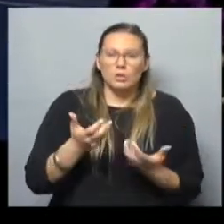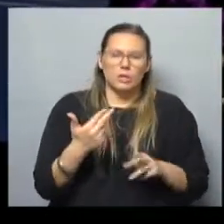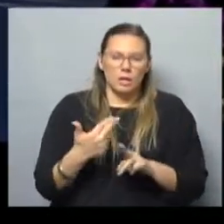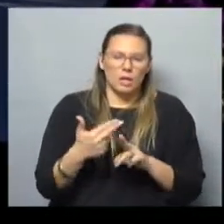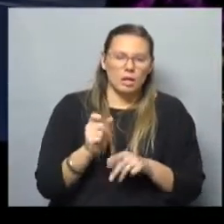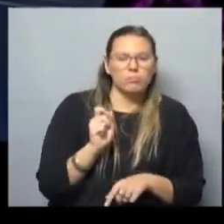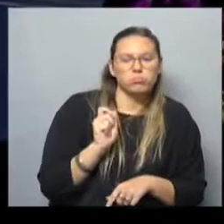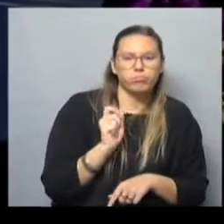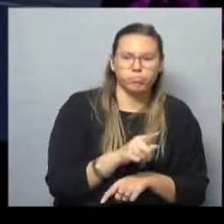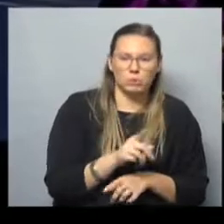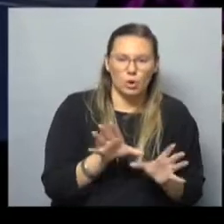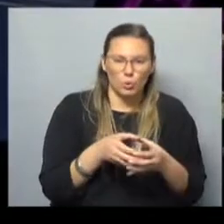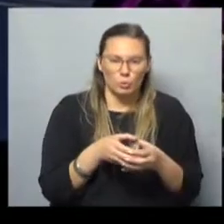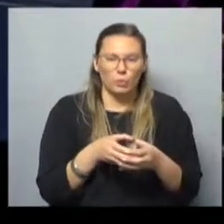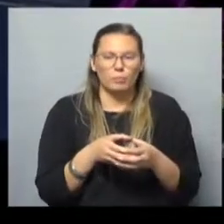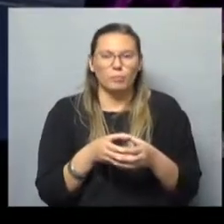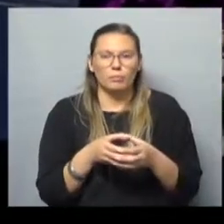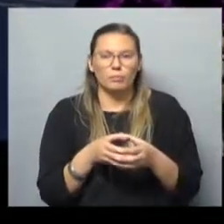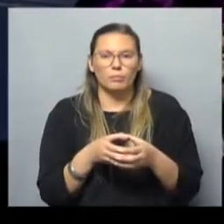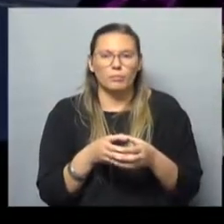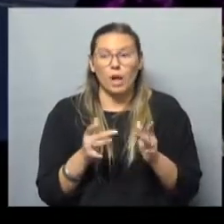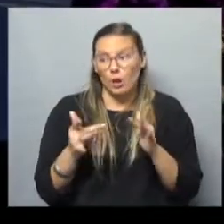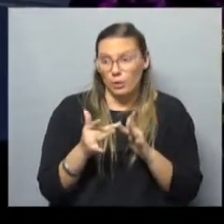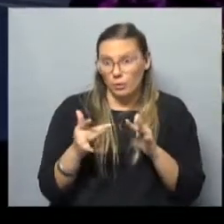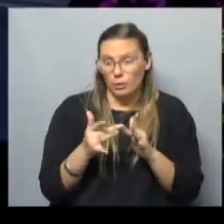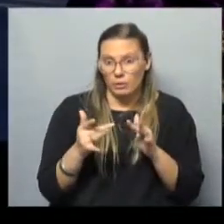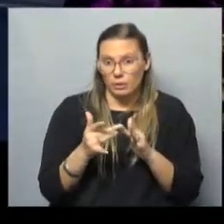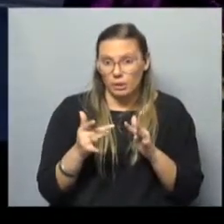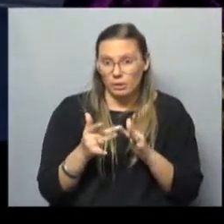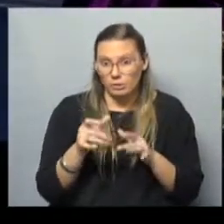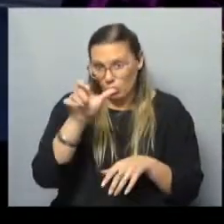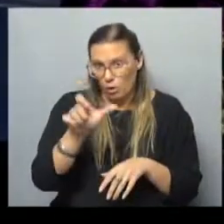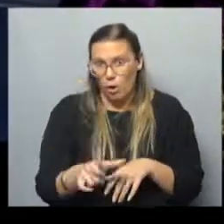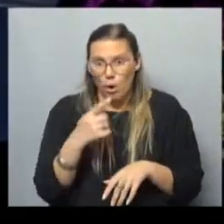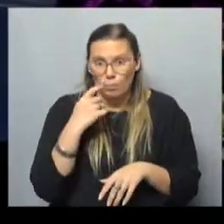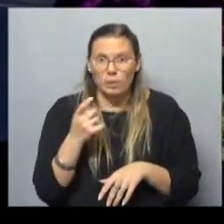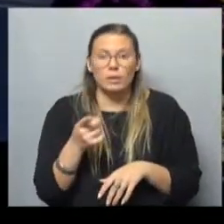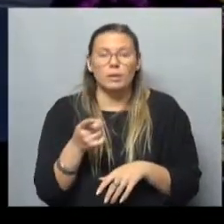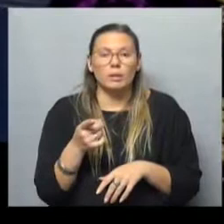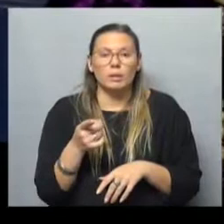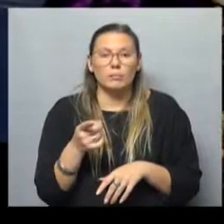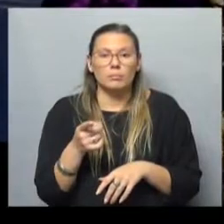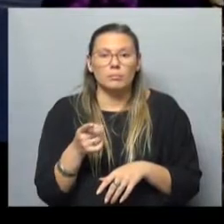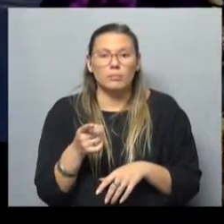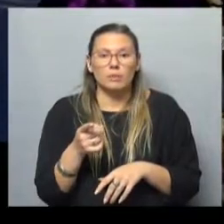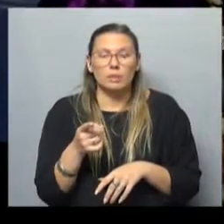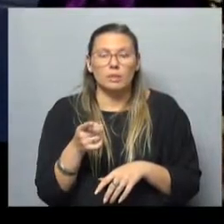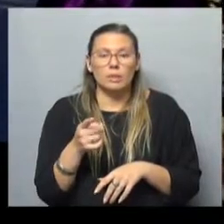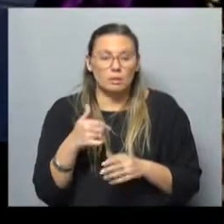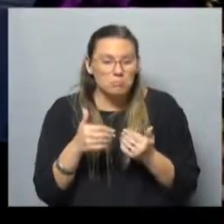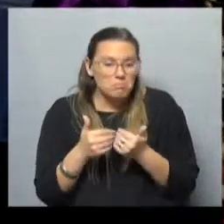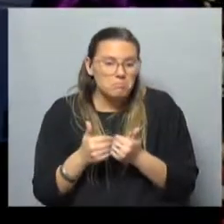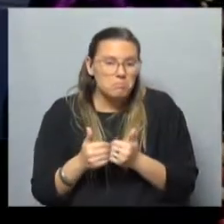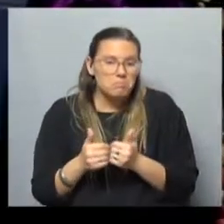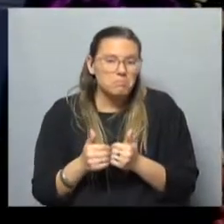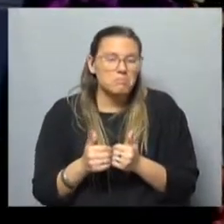especie particular de gaviotas. Bueno, nos pusimos en contacto con él y bueno, y a partir de ahí empezamos